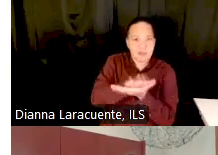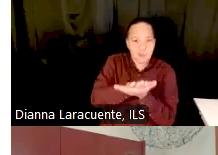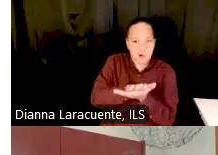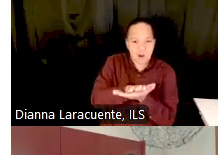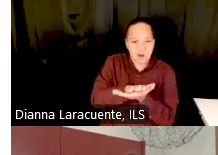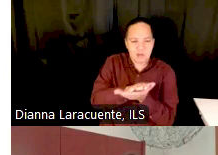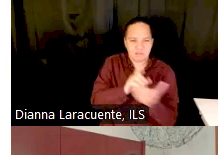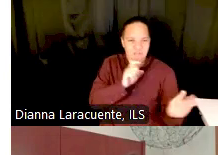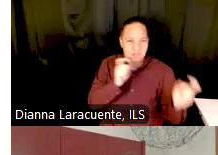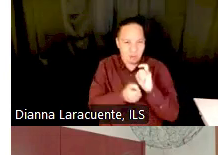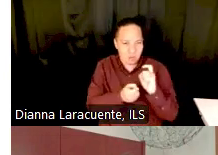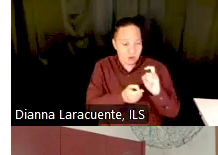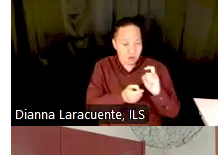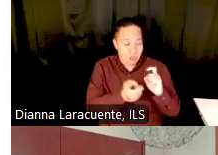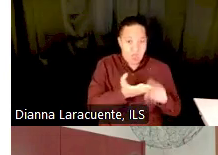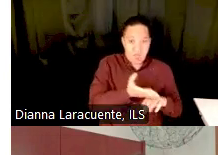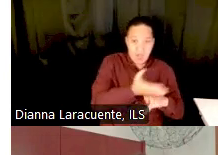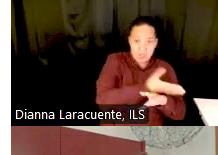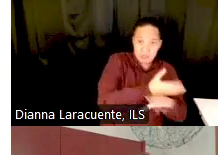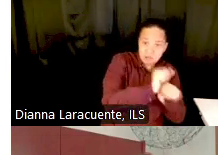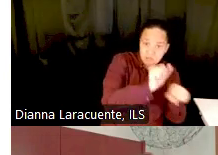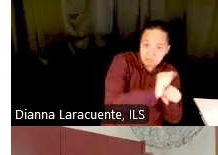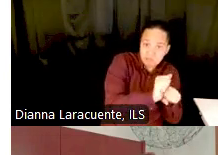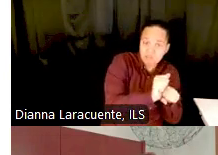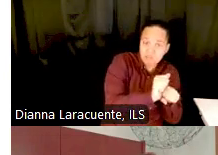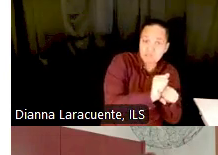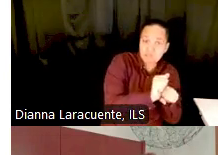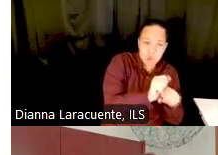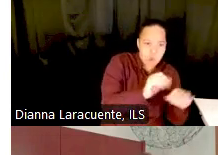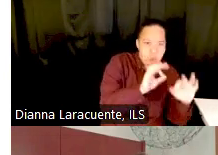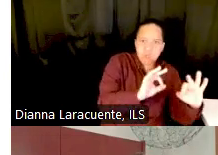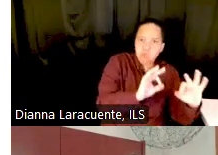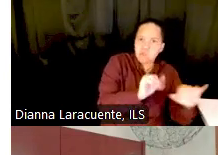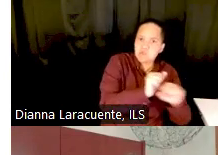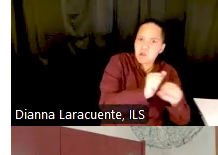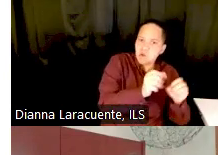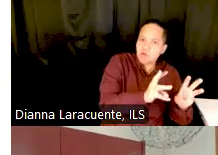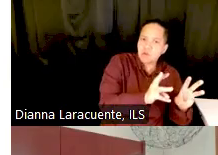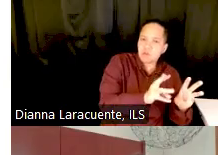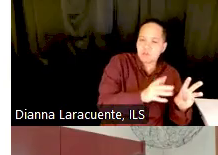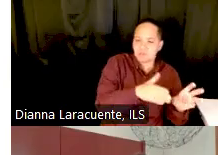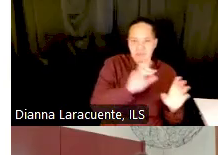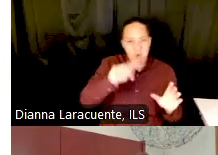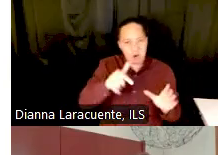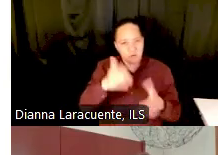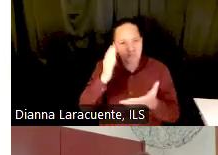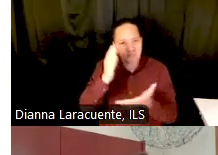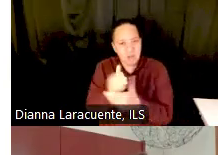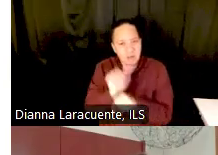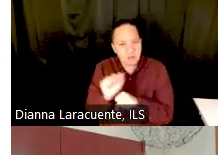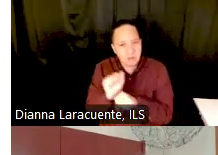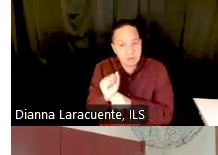forma en que este niño me trabajaba. Antes era un niño que trabajaba de una manera y dejó de trabajar.